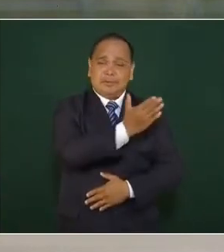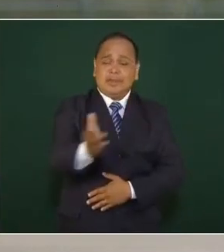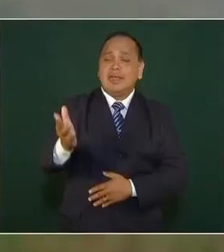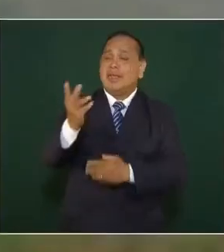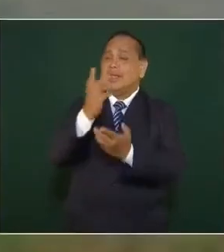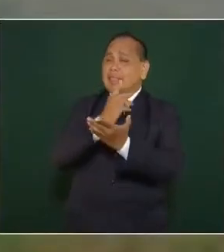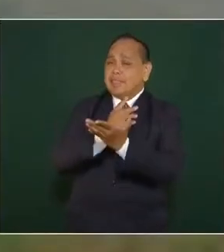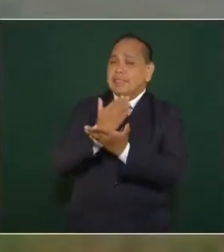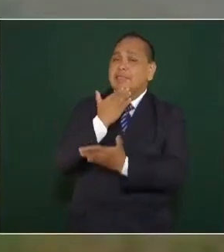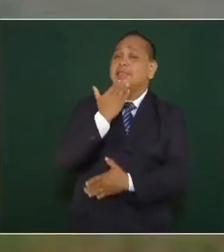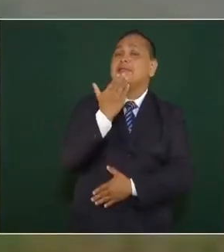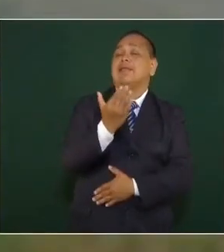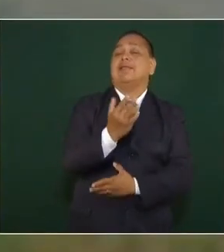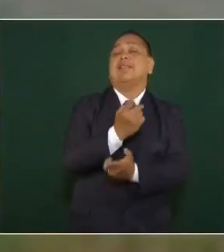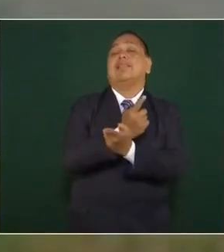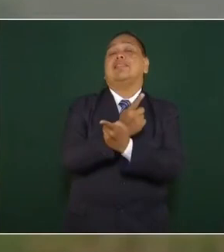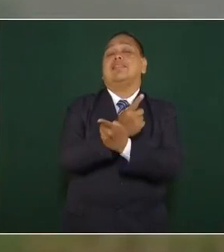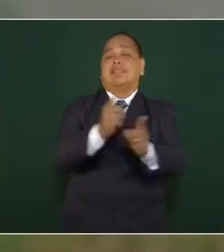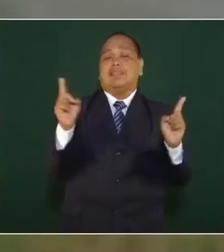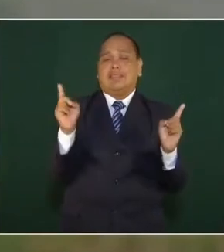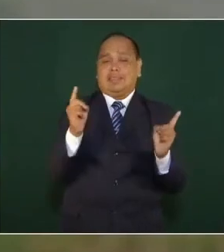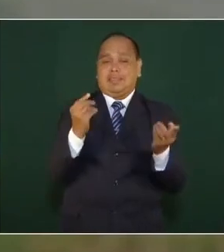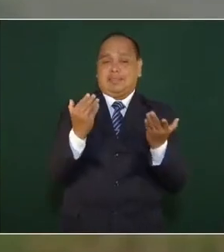Francisco I. Madero.